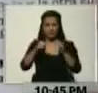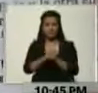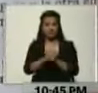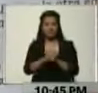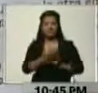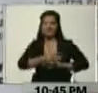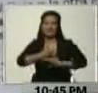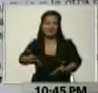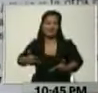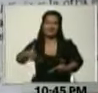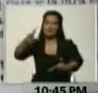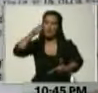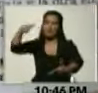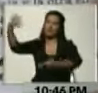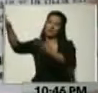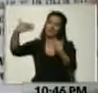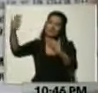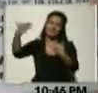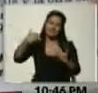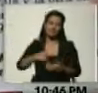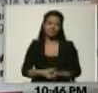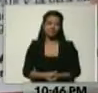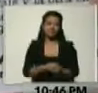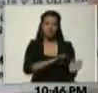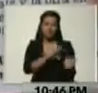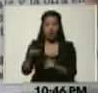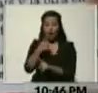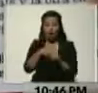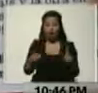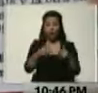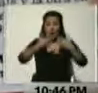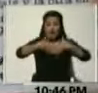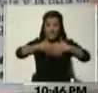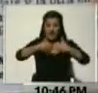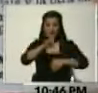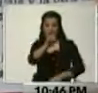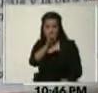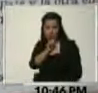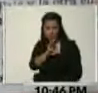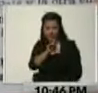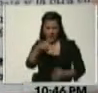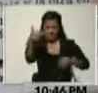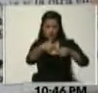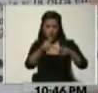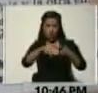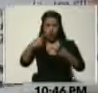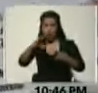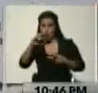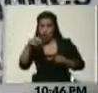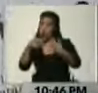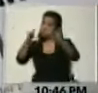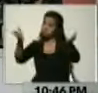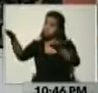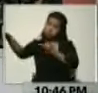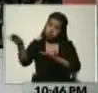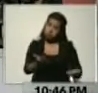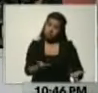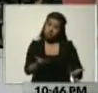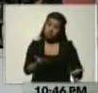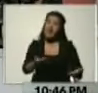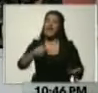tiempo también. Móvil y Conoco ganaron primeras licitaciones. Arrancó la apertura petrolera. Entrega de la patria.